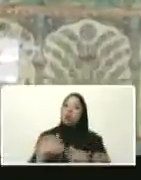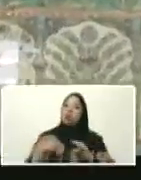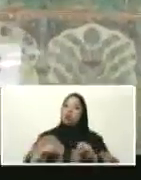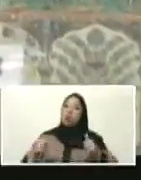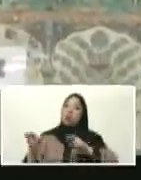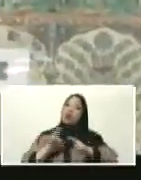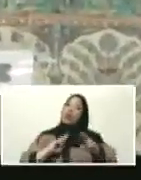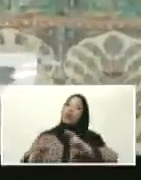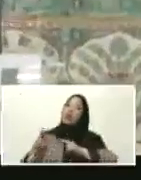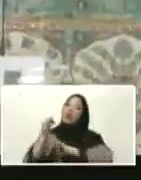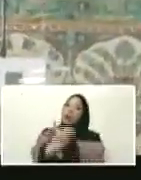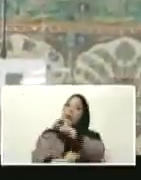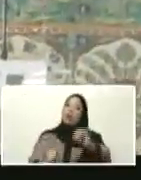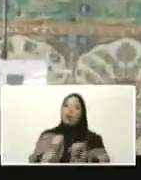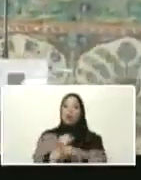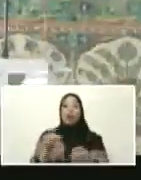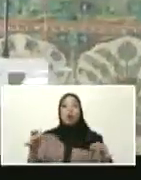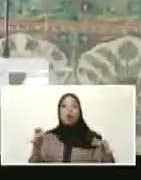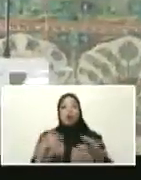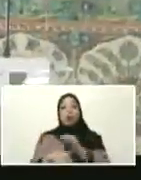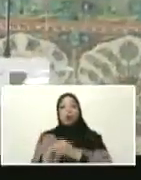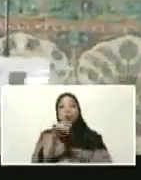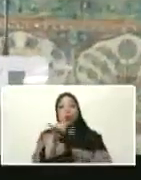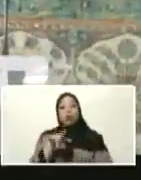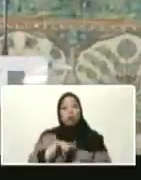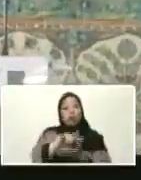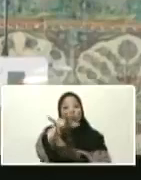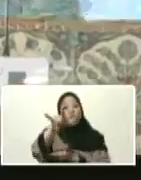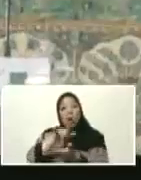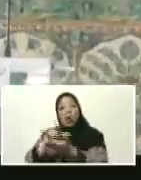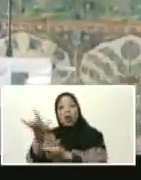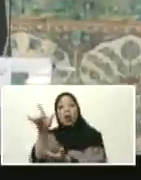las relaciones y la interconexión aérea para vuelos